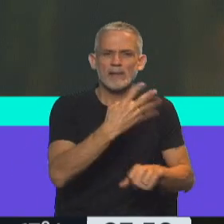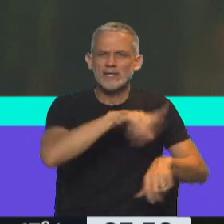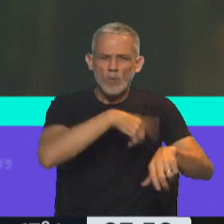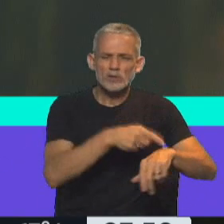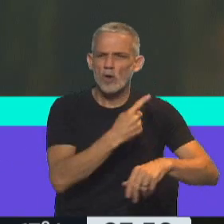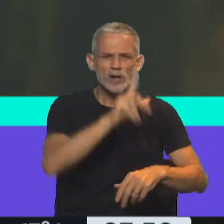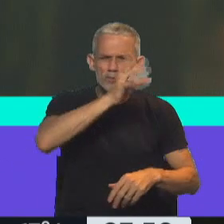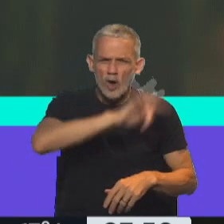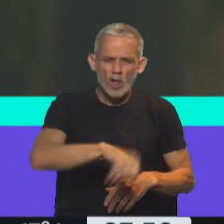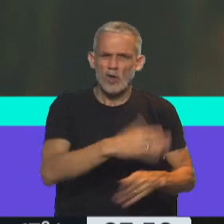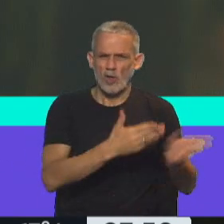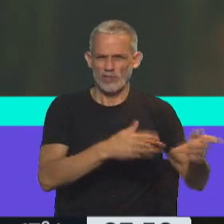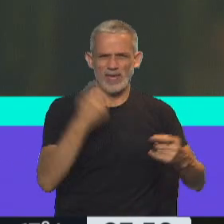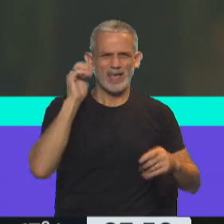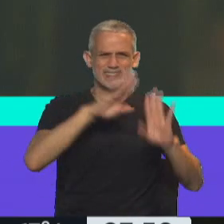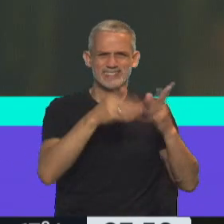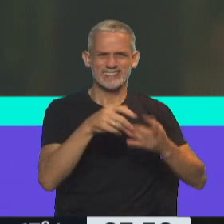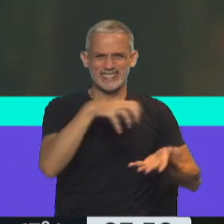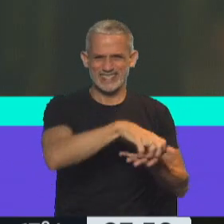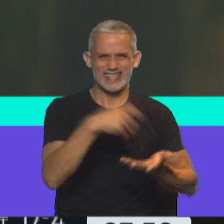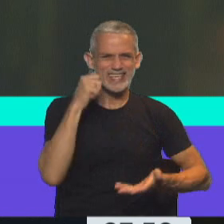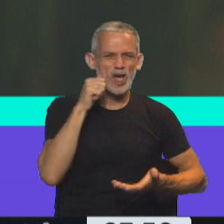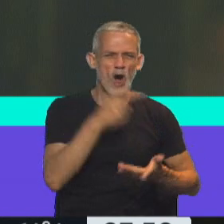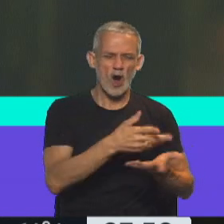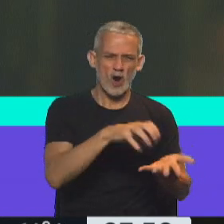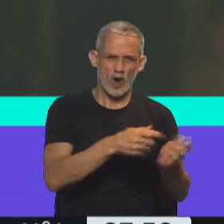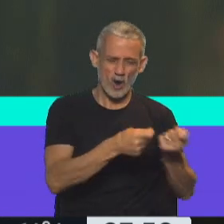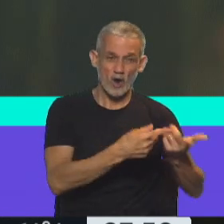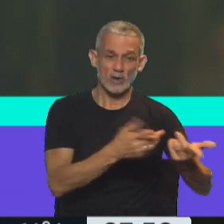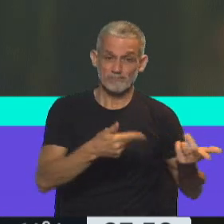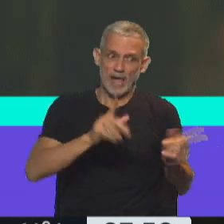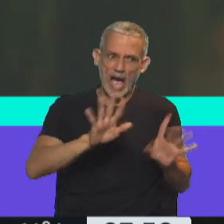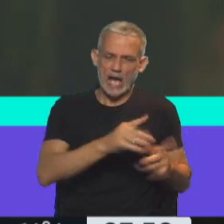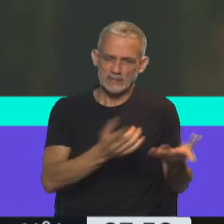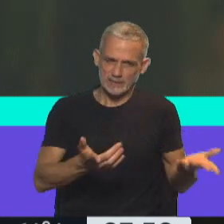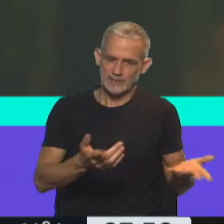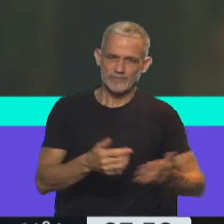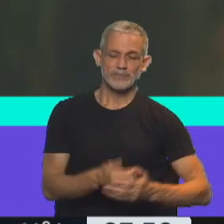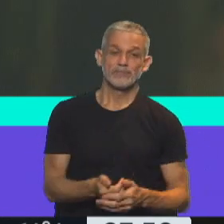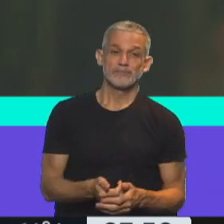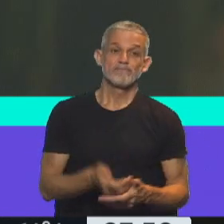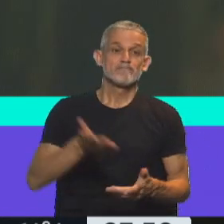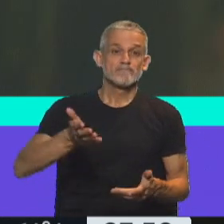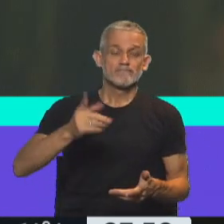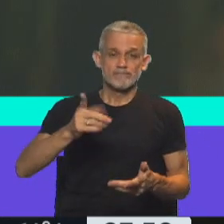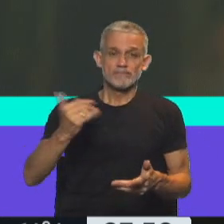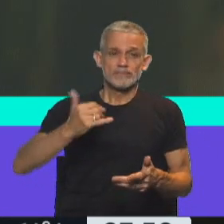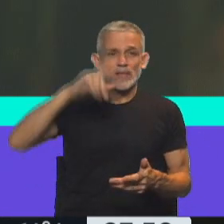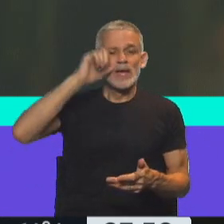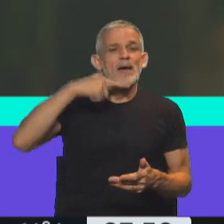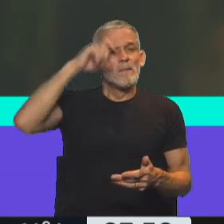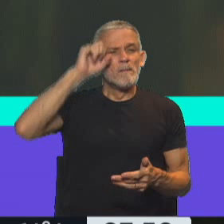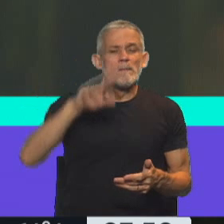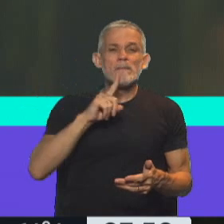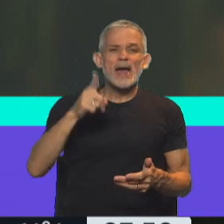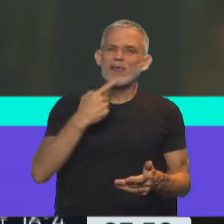24/7 en un kiosco y es la identificación que tenemos muchos de nosotros cuando salimos a trabajar. Ahora, lo cierto es que aparece un José Luis Espert